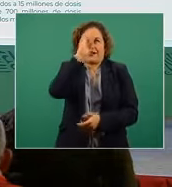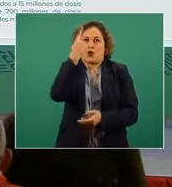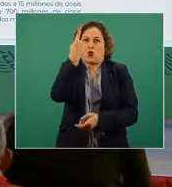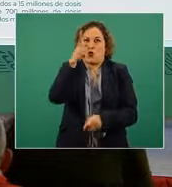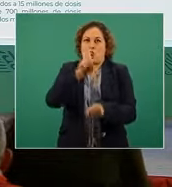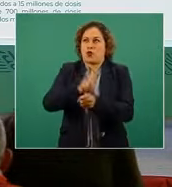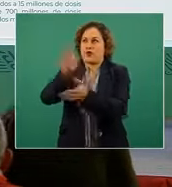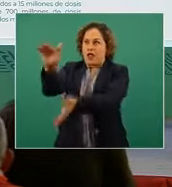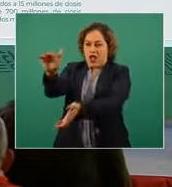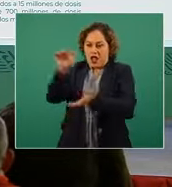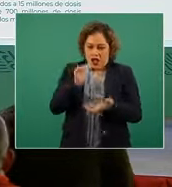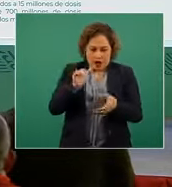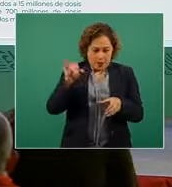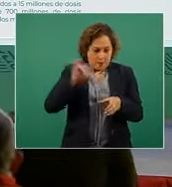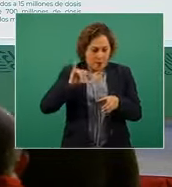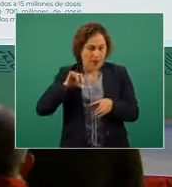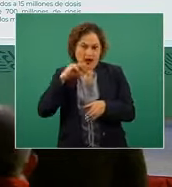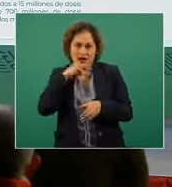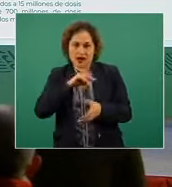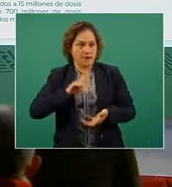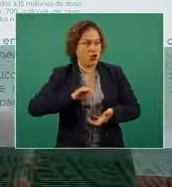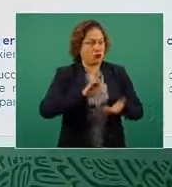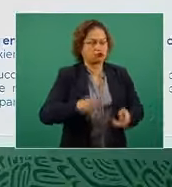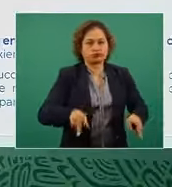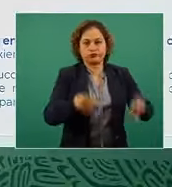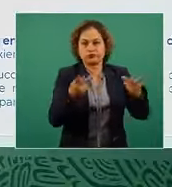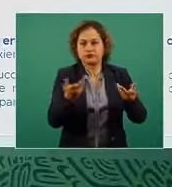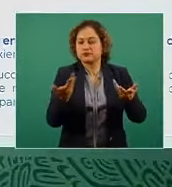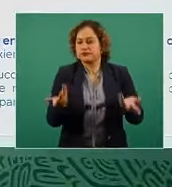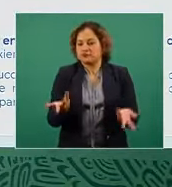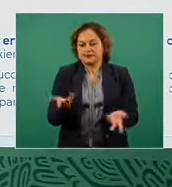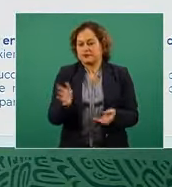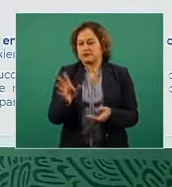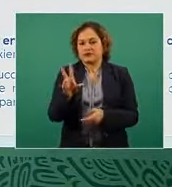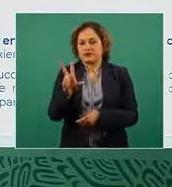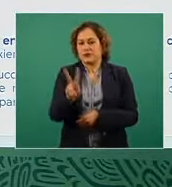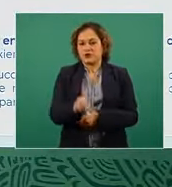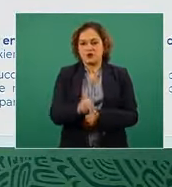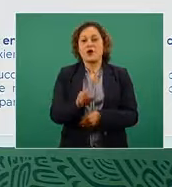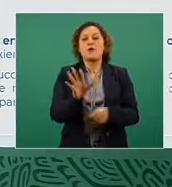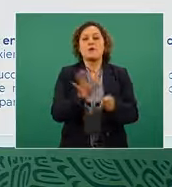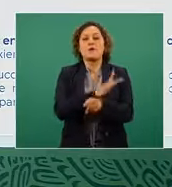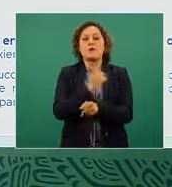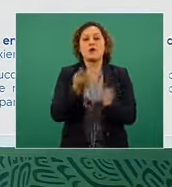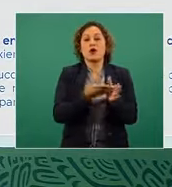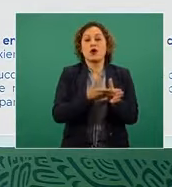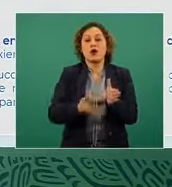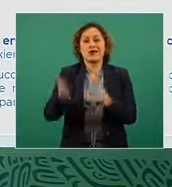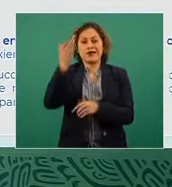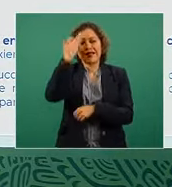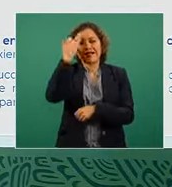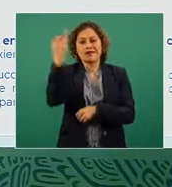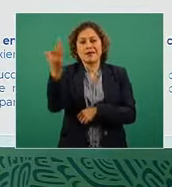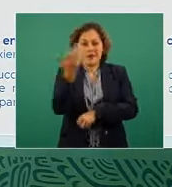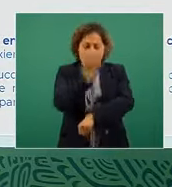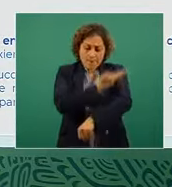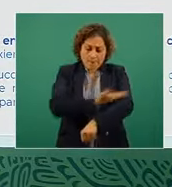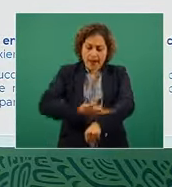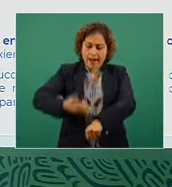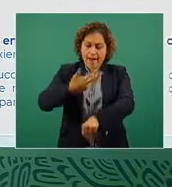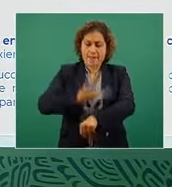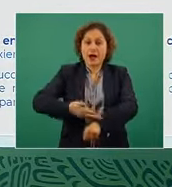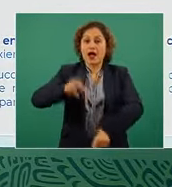al día siguiente o a la semana siguiente, porque hay que hacer procesos biológicos que no se pueden recortar en tiempo por la seguridad de la vacuna. Tenemos que seguir las